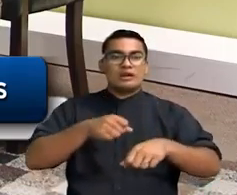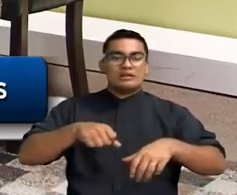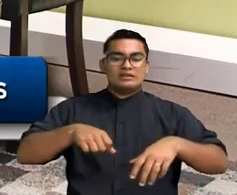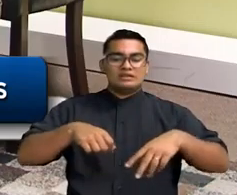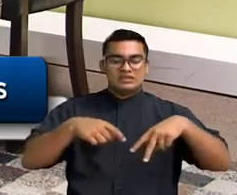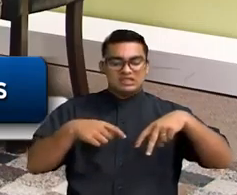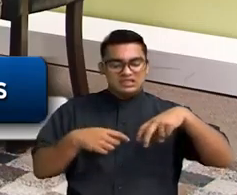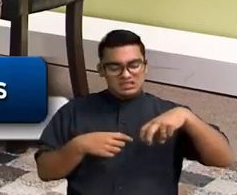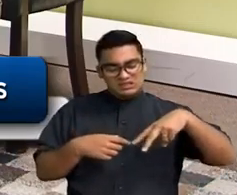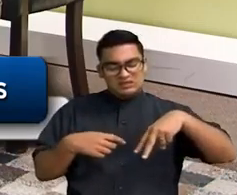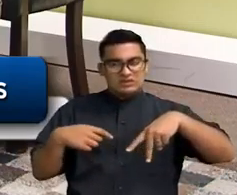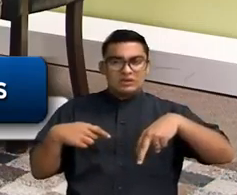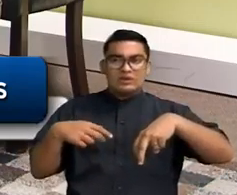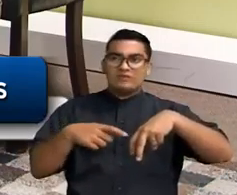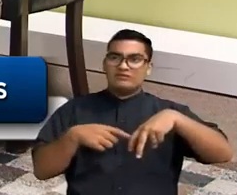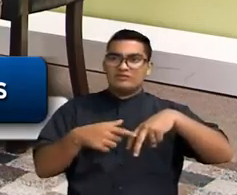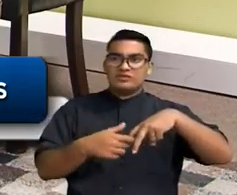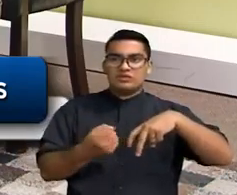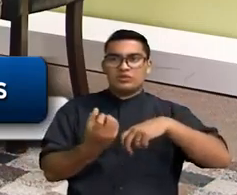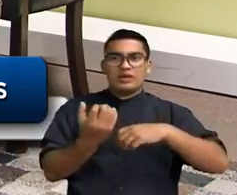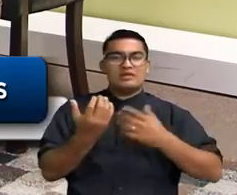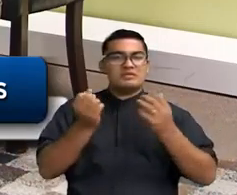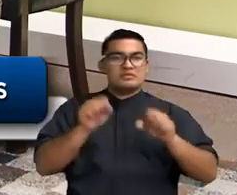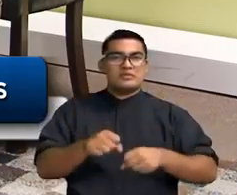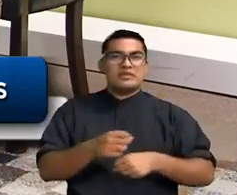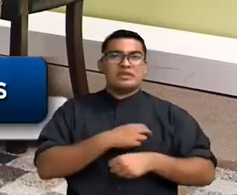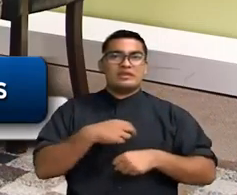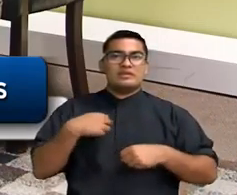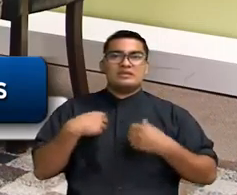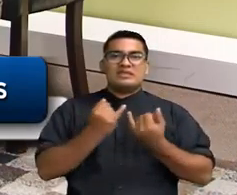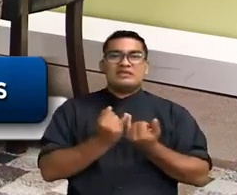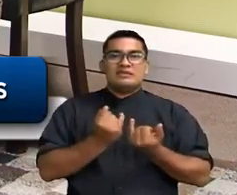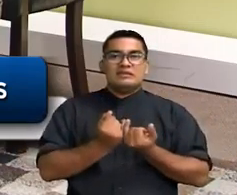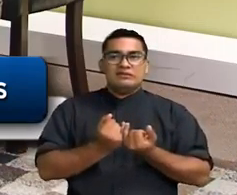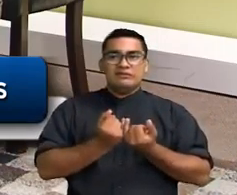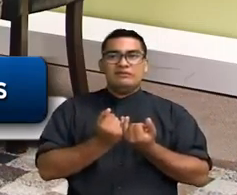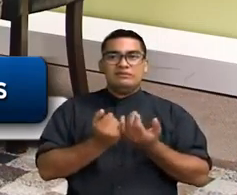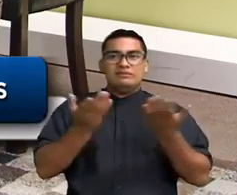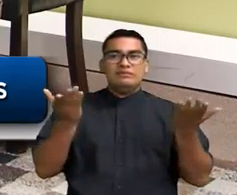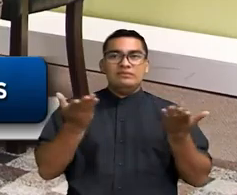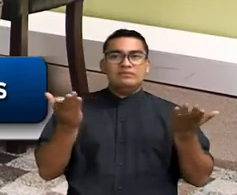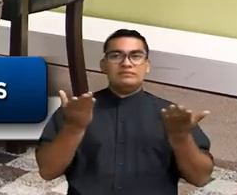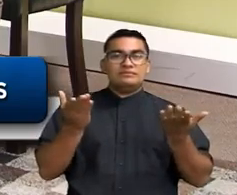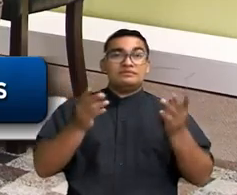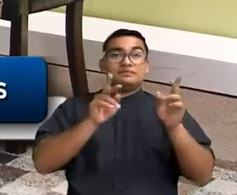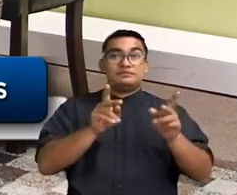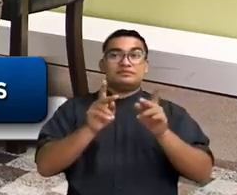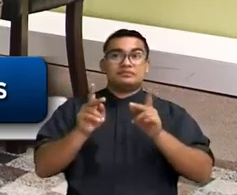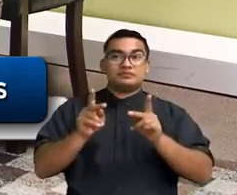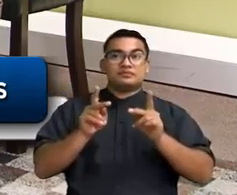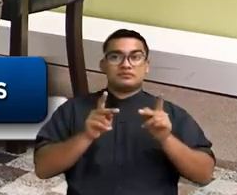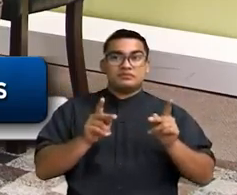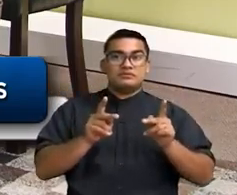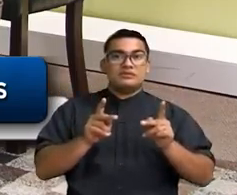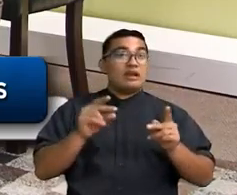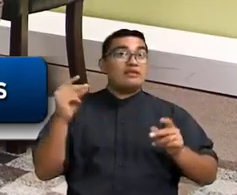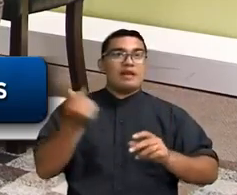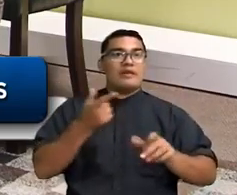en atletas o pacientes que hoy de repente dijeron, hoy voy a ir a correr, ¿no? Entonces